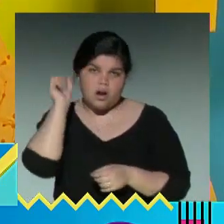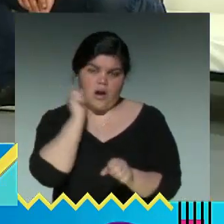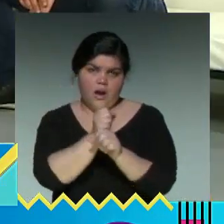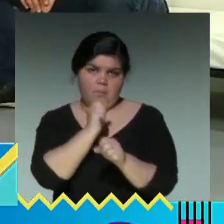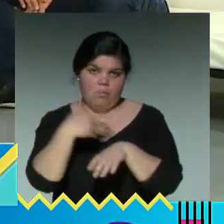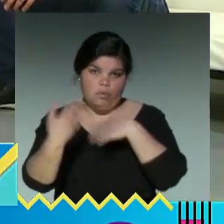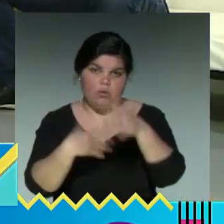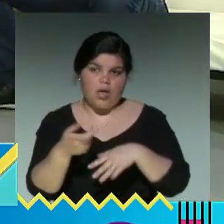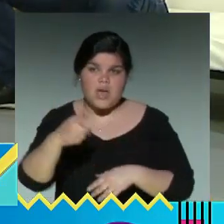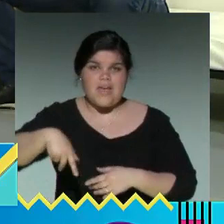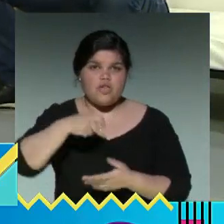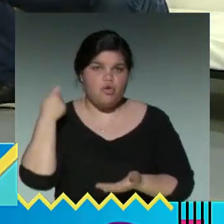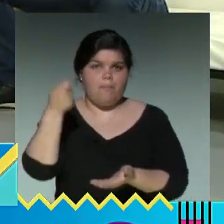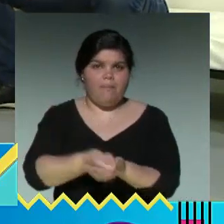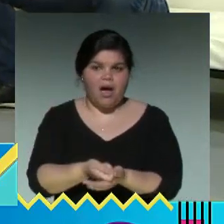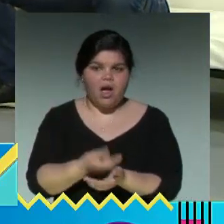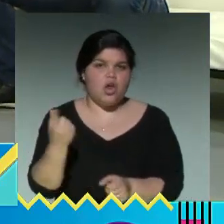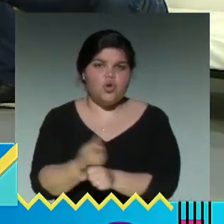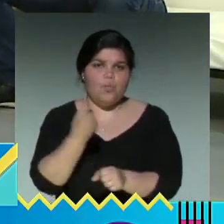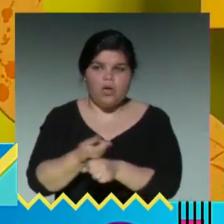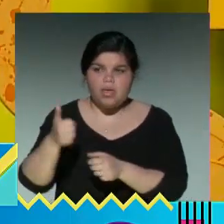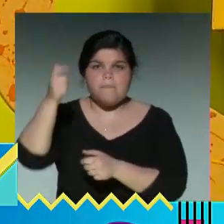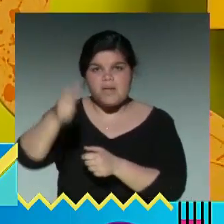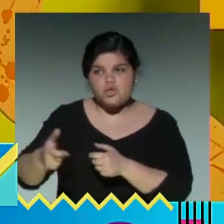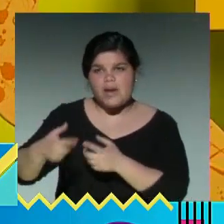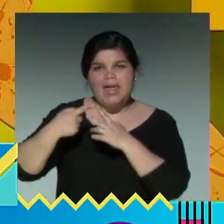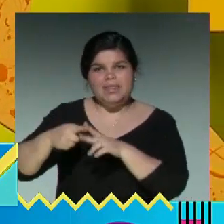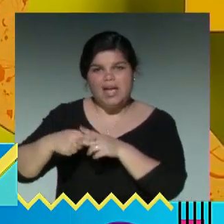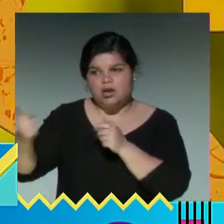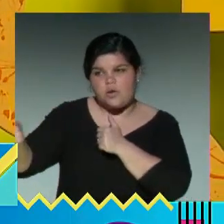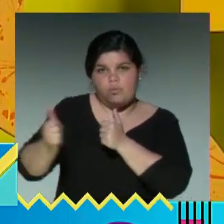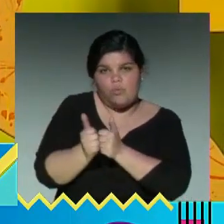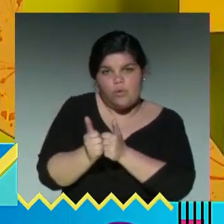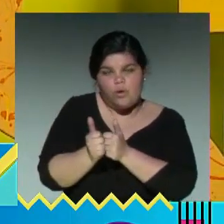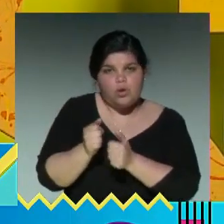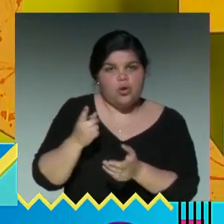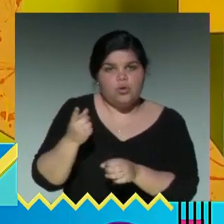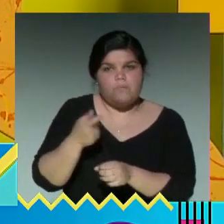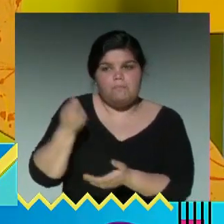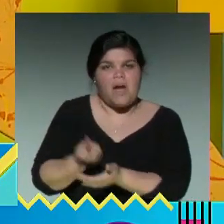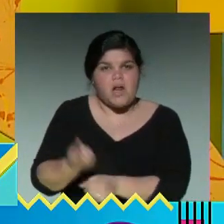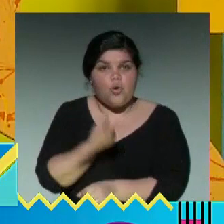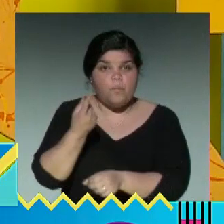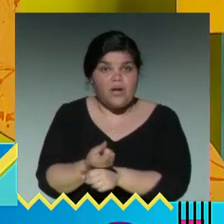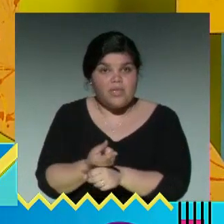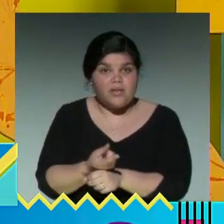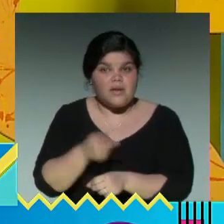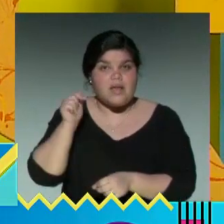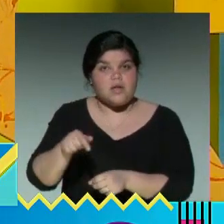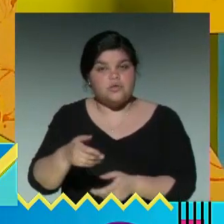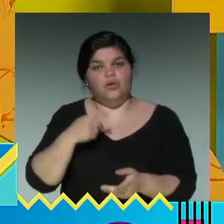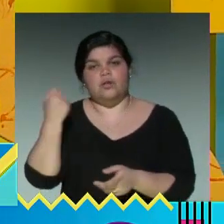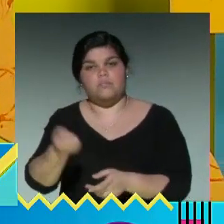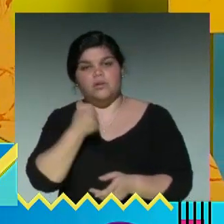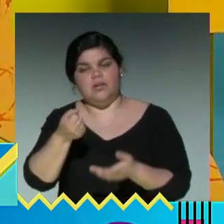pagar un acompañamiento técnico, un servicio técnico? Entonces creo que esos son los diálogos con los